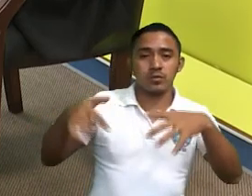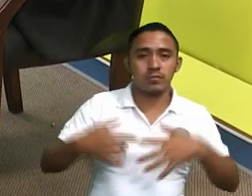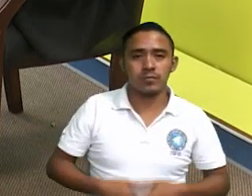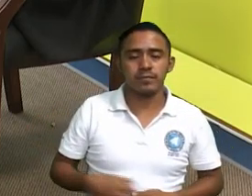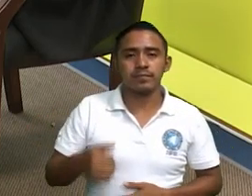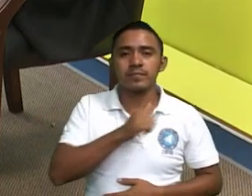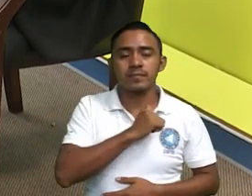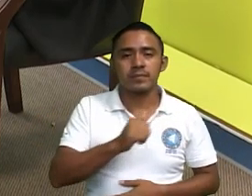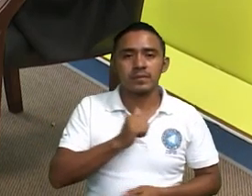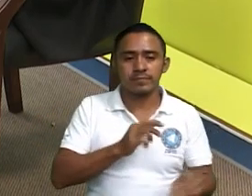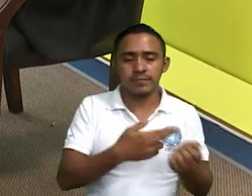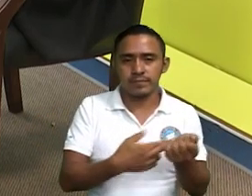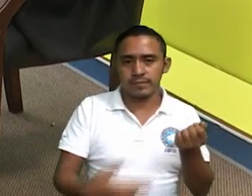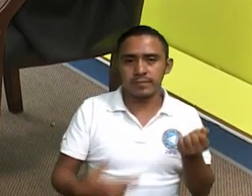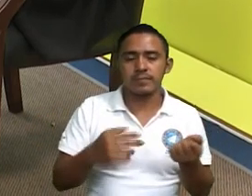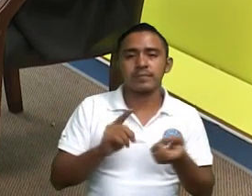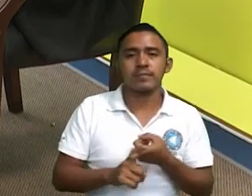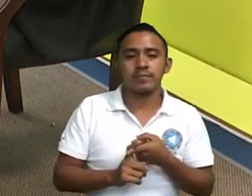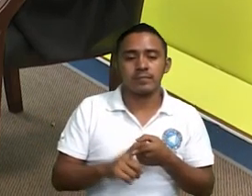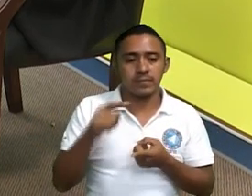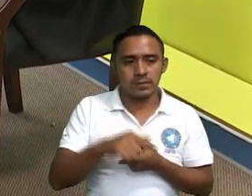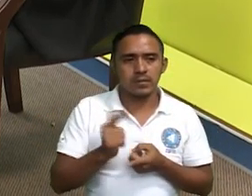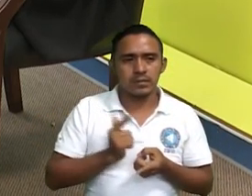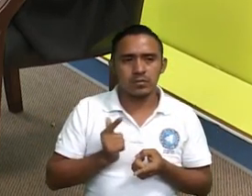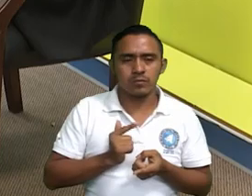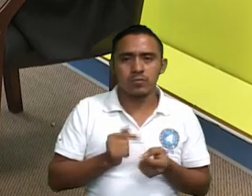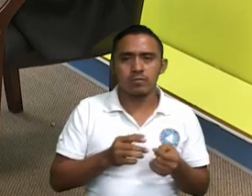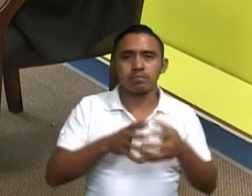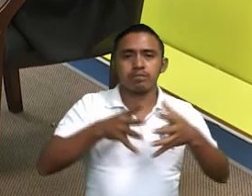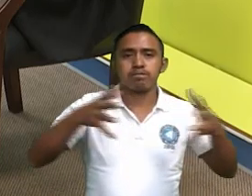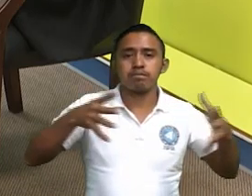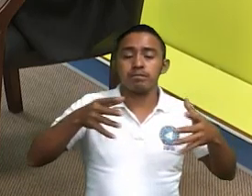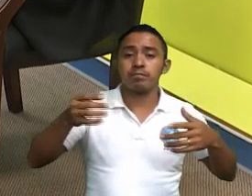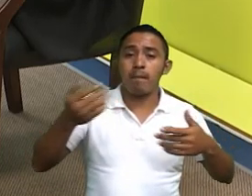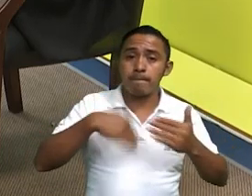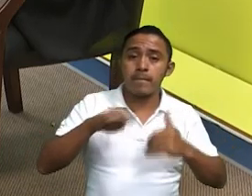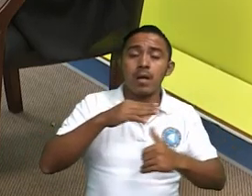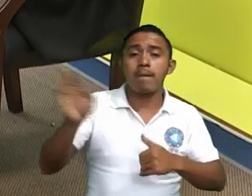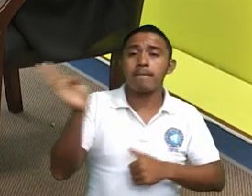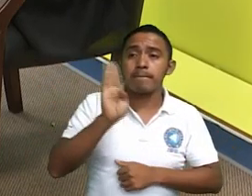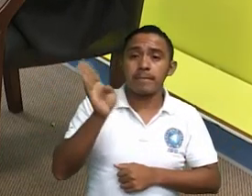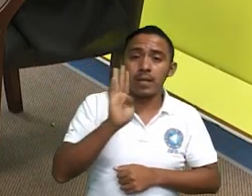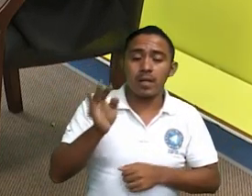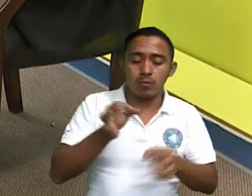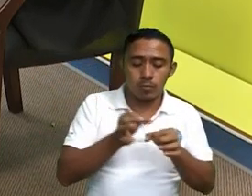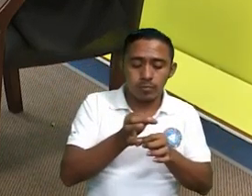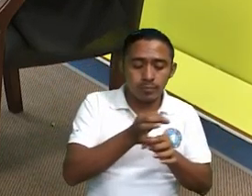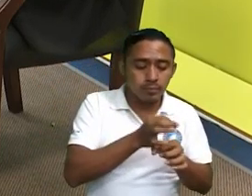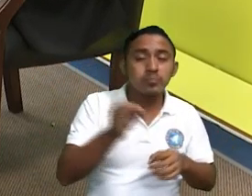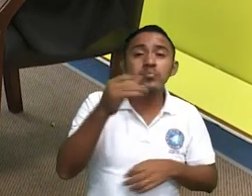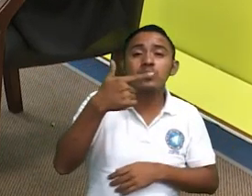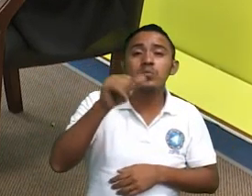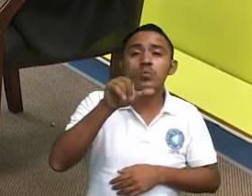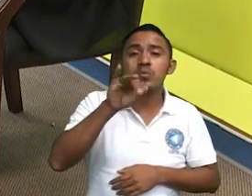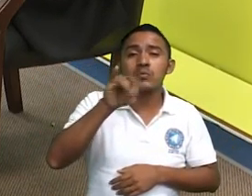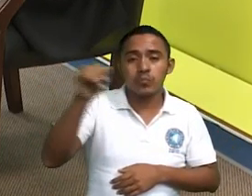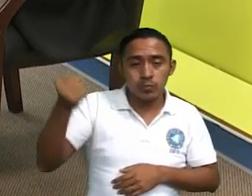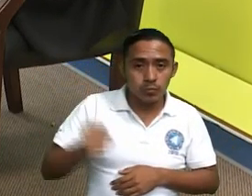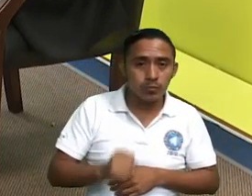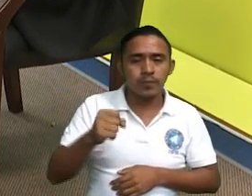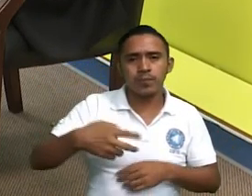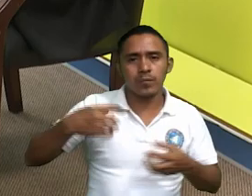examen general de sangre que me diga que tiene aumento de los glóbulos blancos, entonces, y asociado al dolor, el tipo